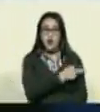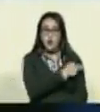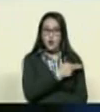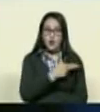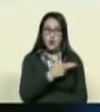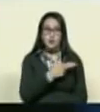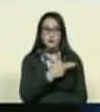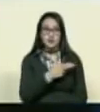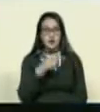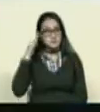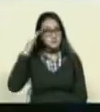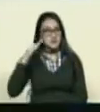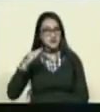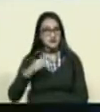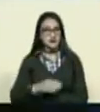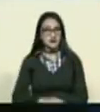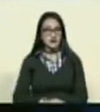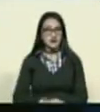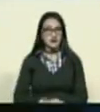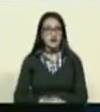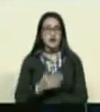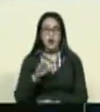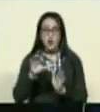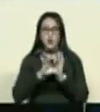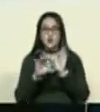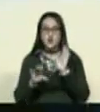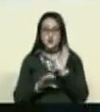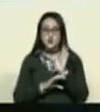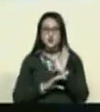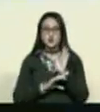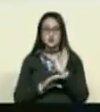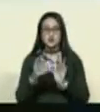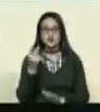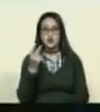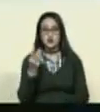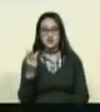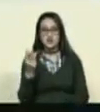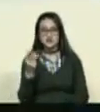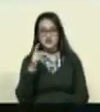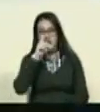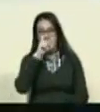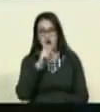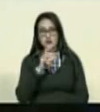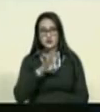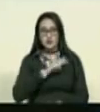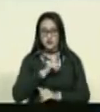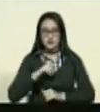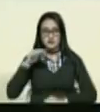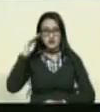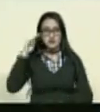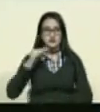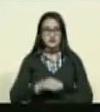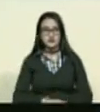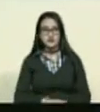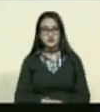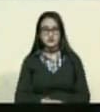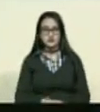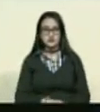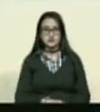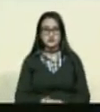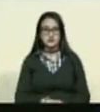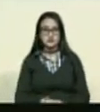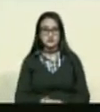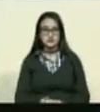Dr. Carlos Arbelo. Correcto. Que es donde se encuentra el curso general de segundo, tercer año y los alfereces de la Academia Militar. Estamos